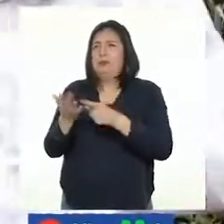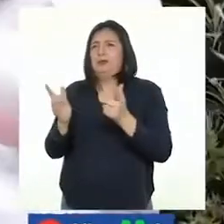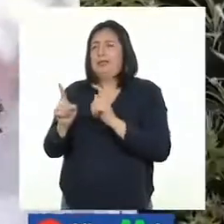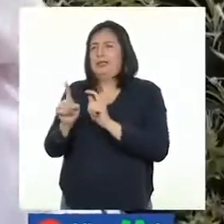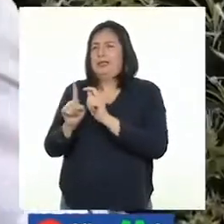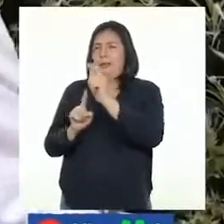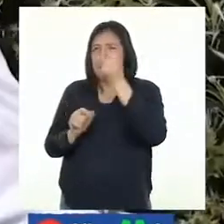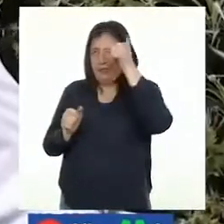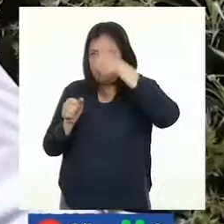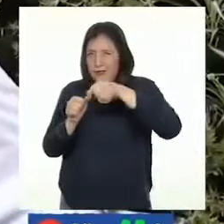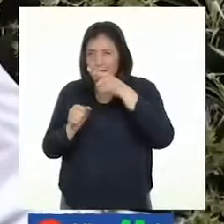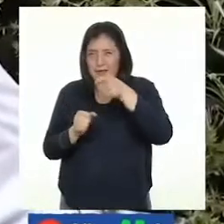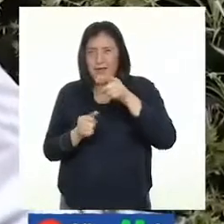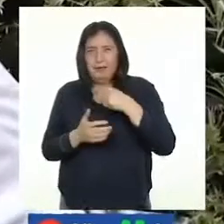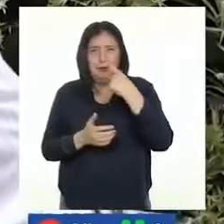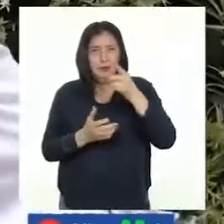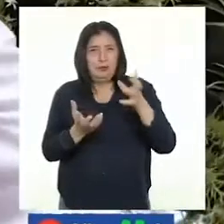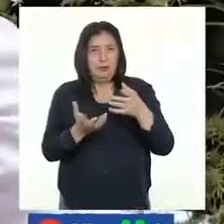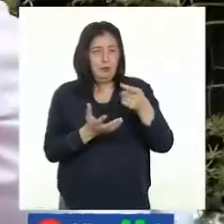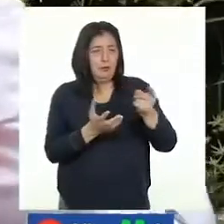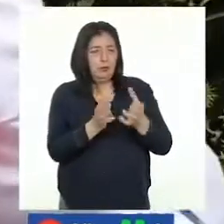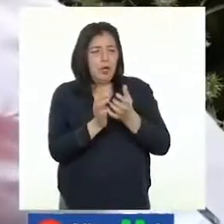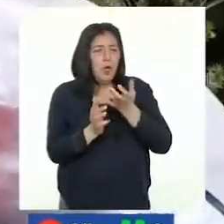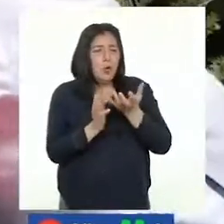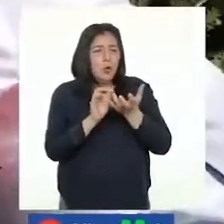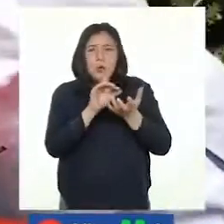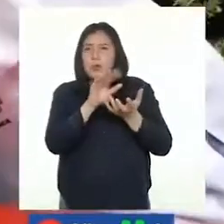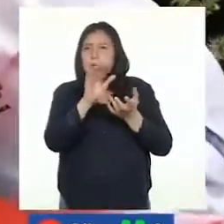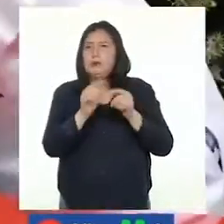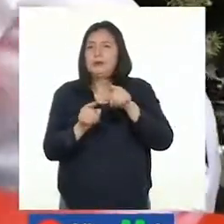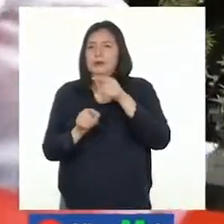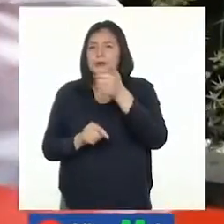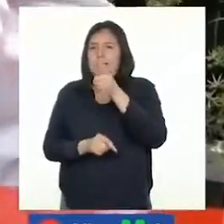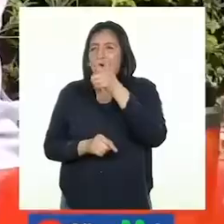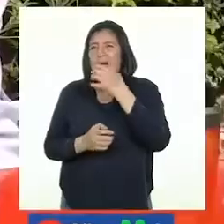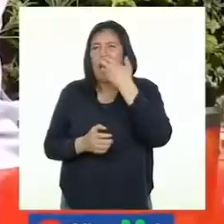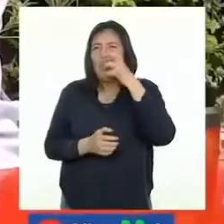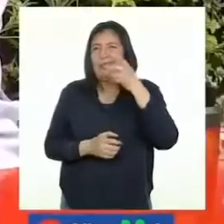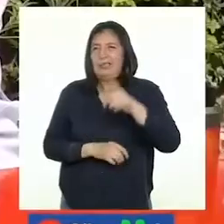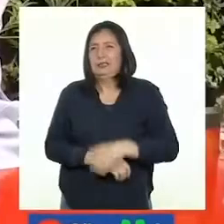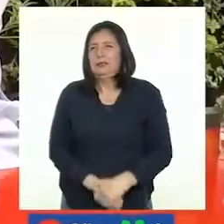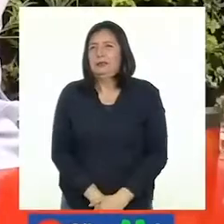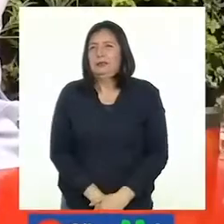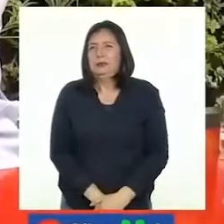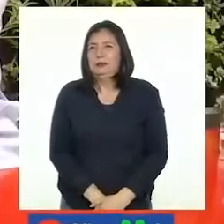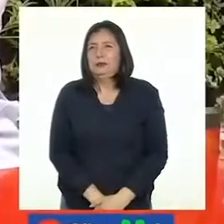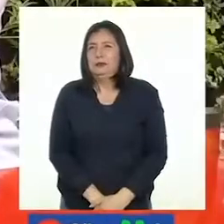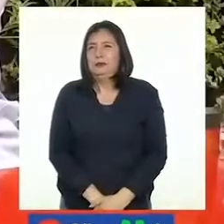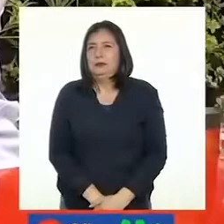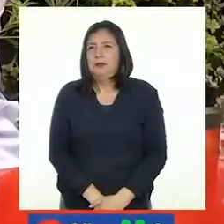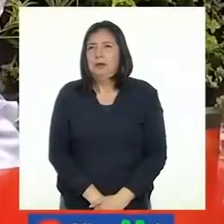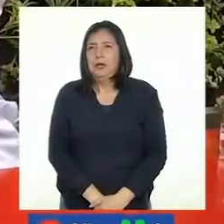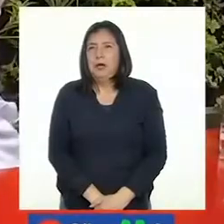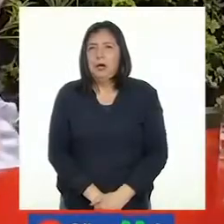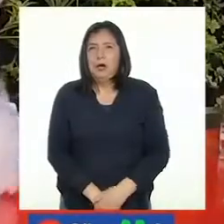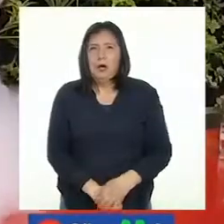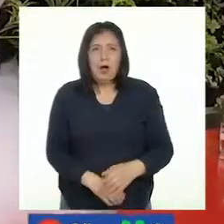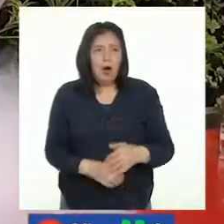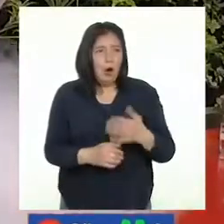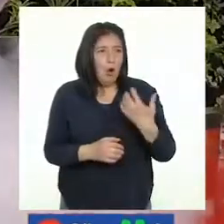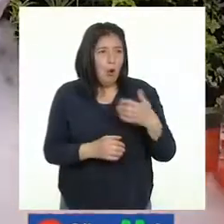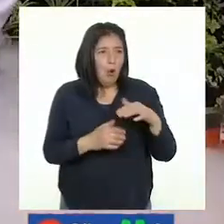la temperatura. ¿Te acuerdas que te habías fijado que acá salía una especie de vapor? Ajá. Ya, esto es agua caliente. Oh my